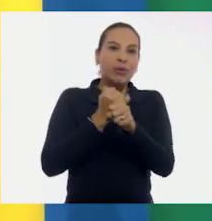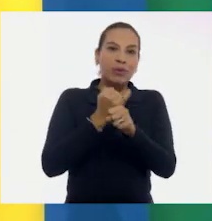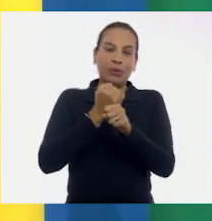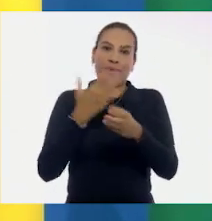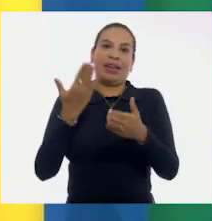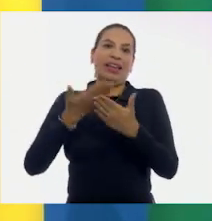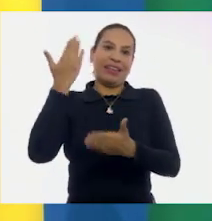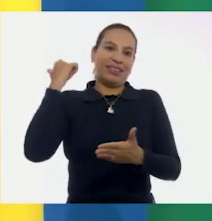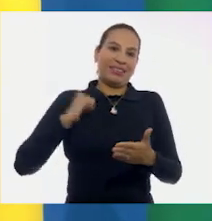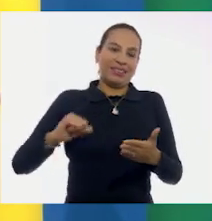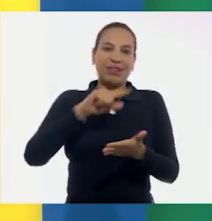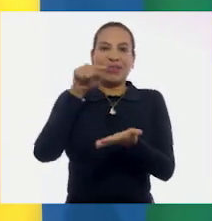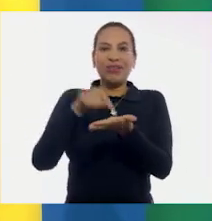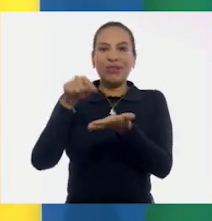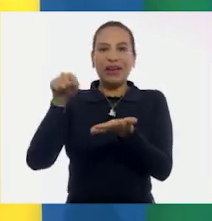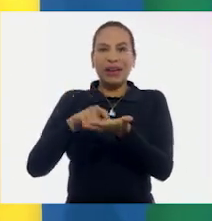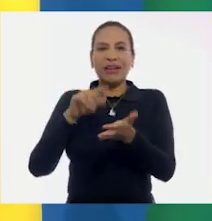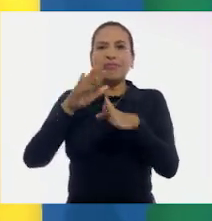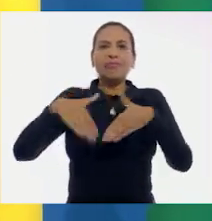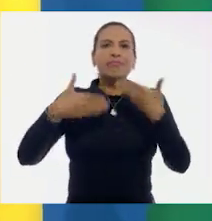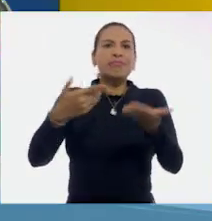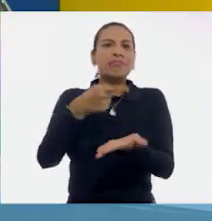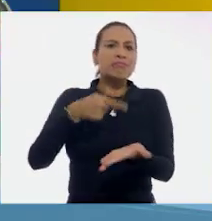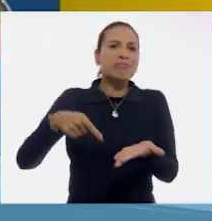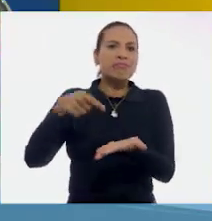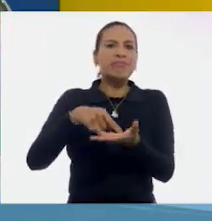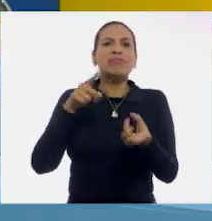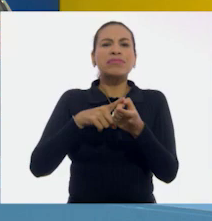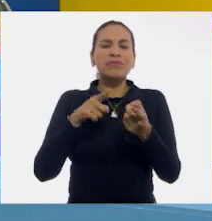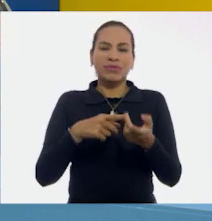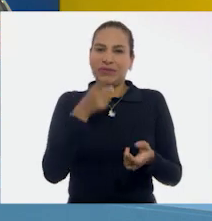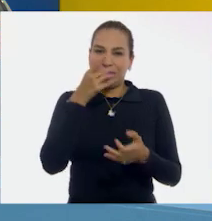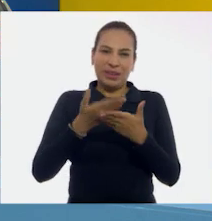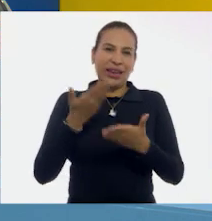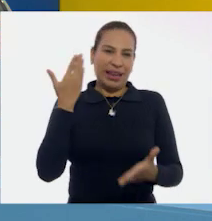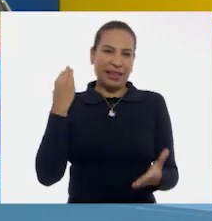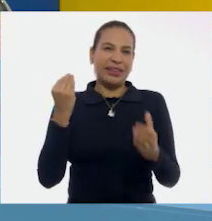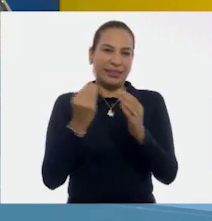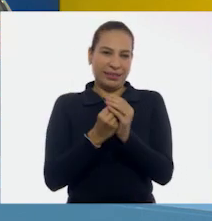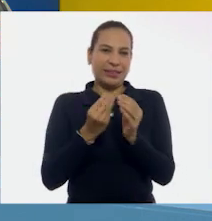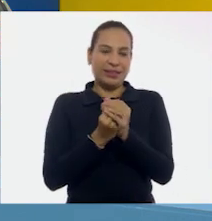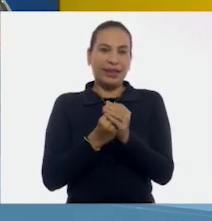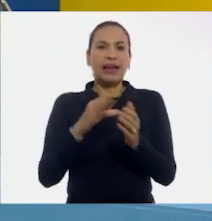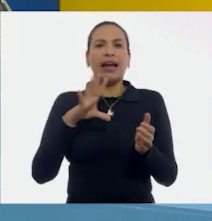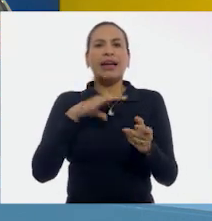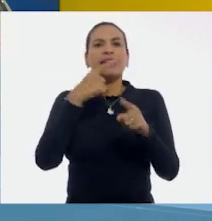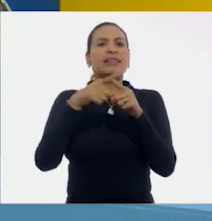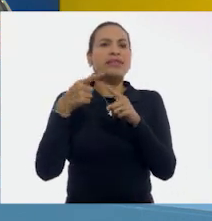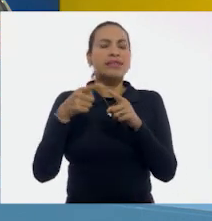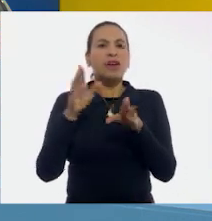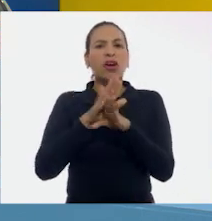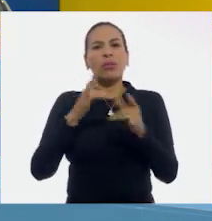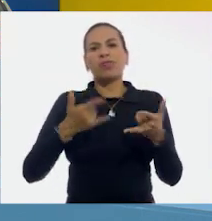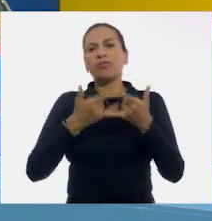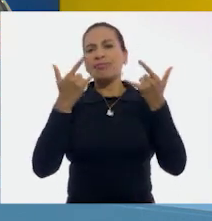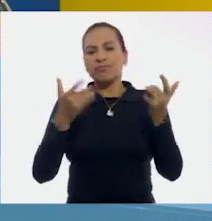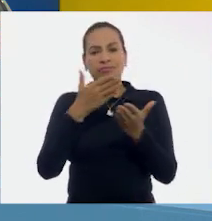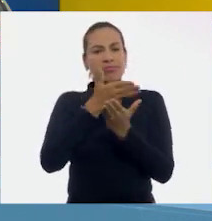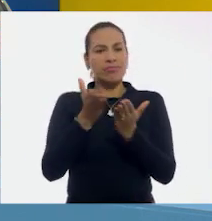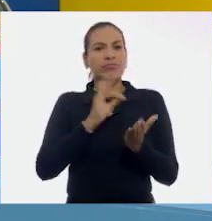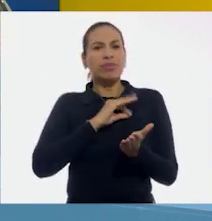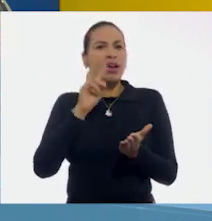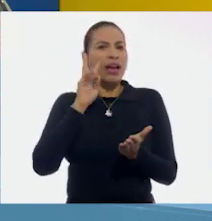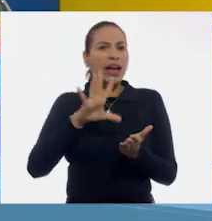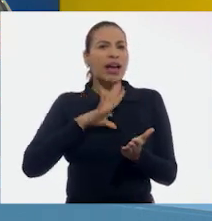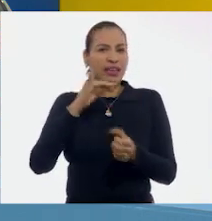de la población de los lugares a donde llegaron? Sí, y como decíamos la clase anterior, existen diversas fuentes históricas donde podemos